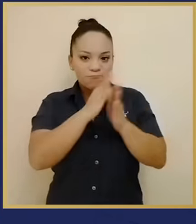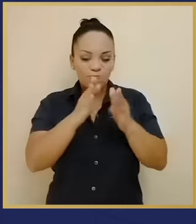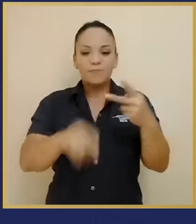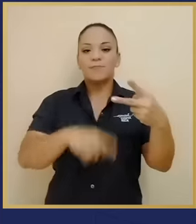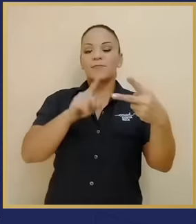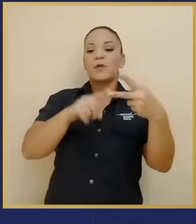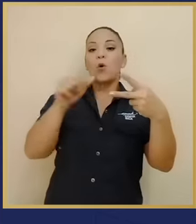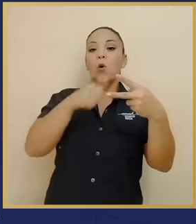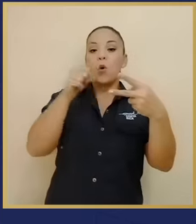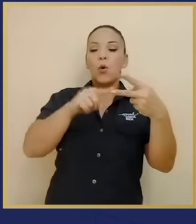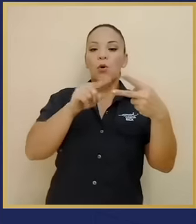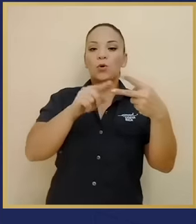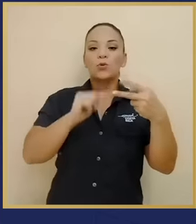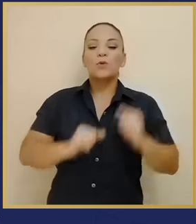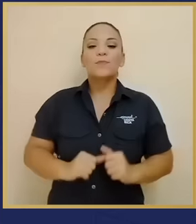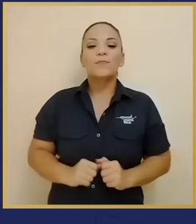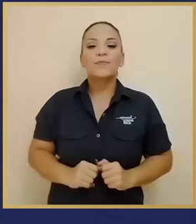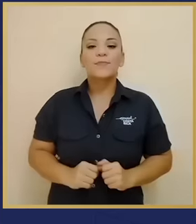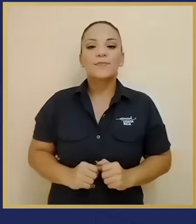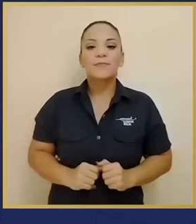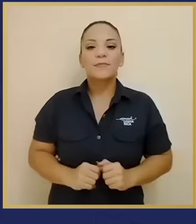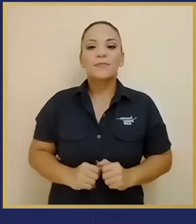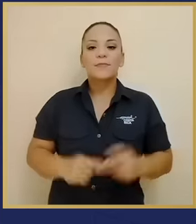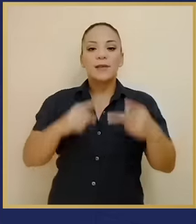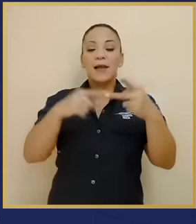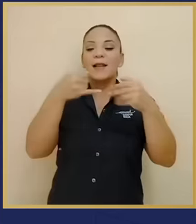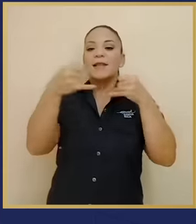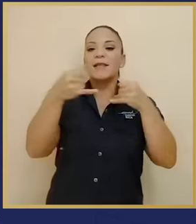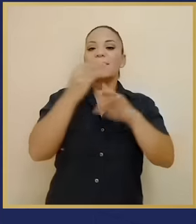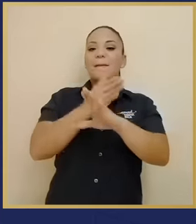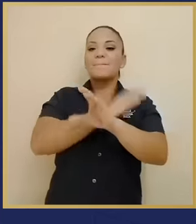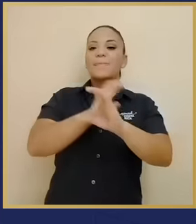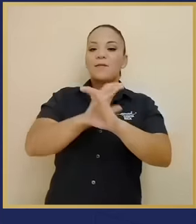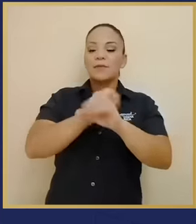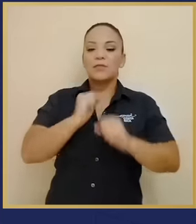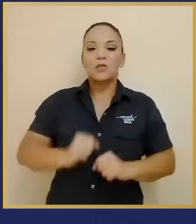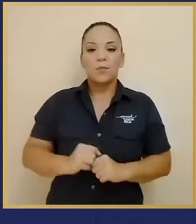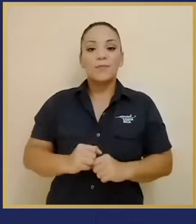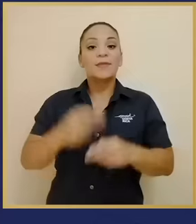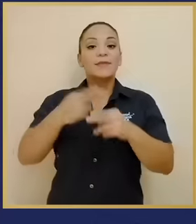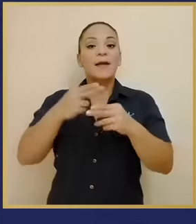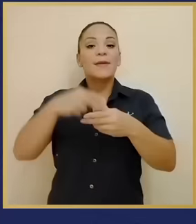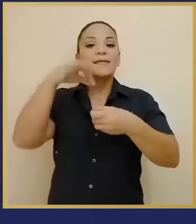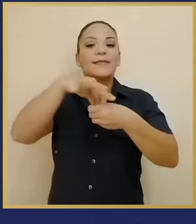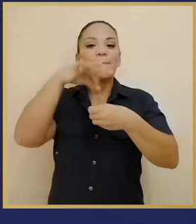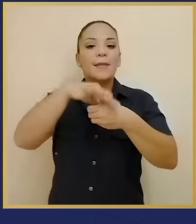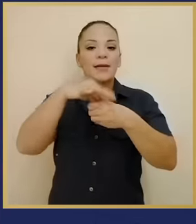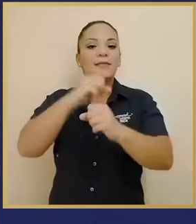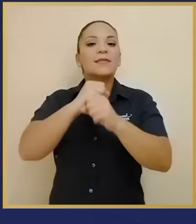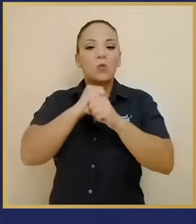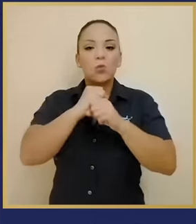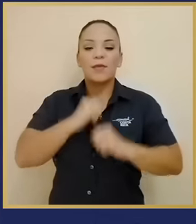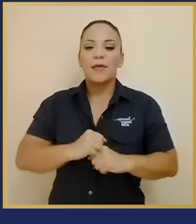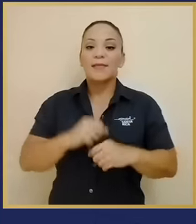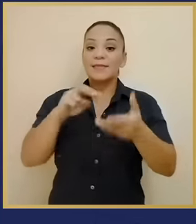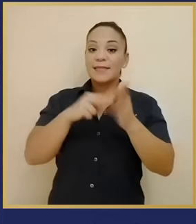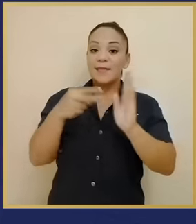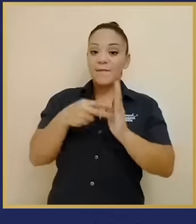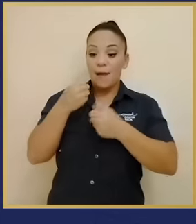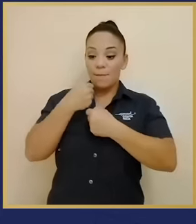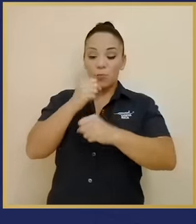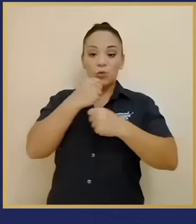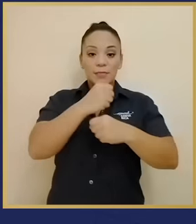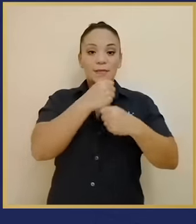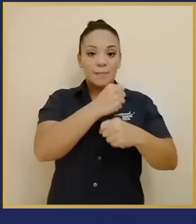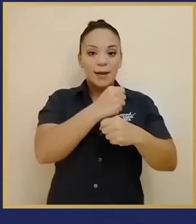policía. El otro gran componente, que es la prevención, Sembremos Seguridad, nos permite